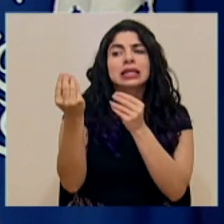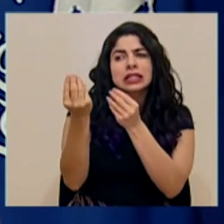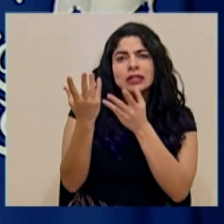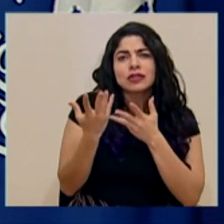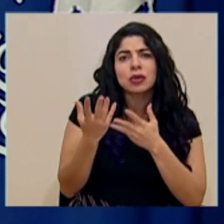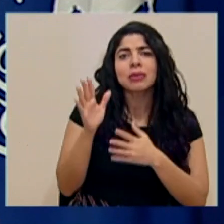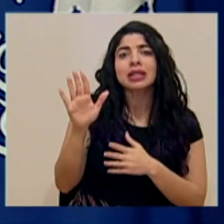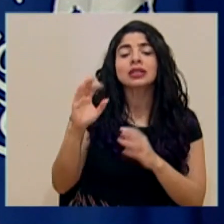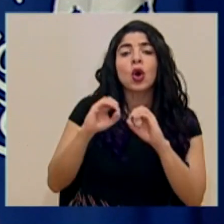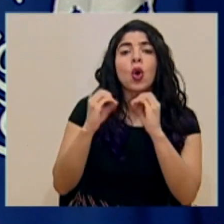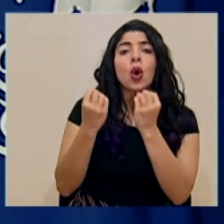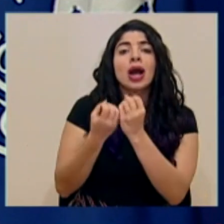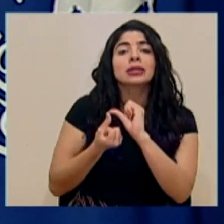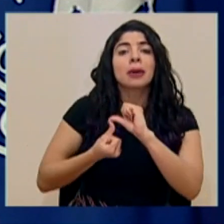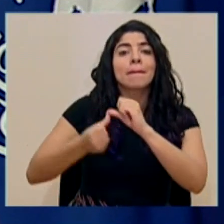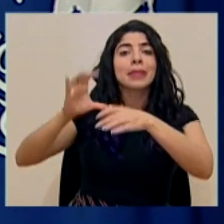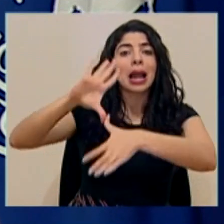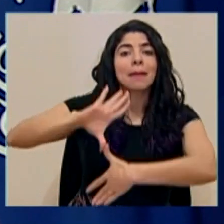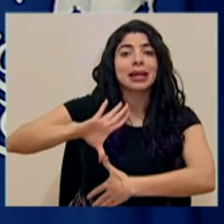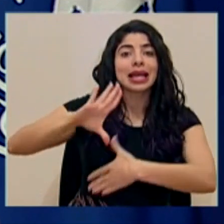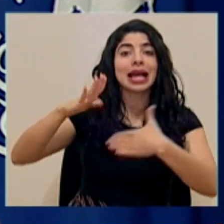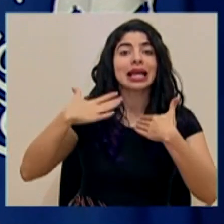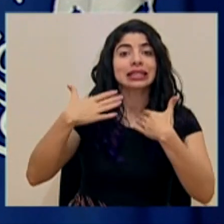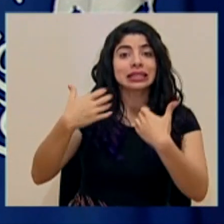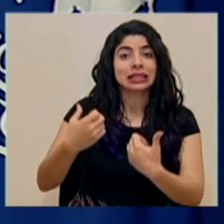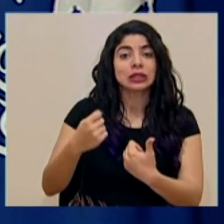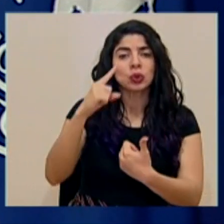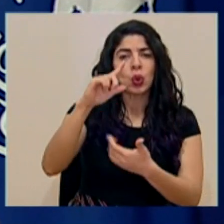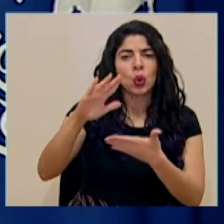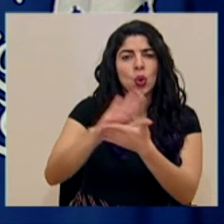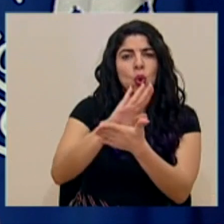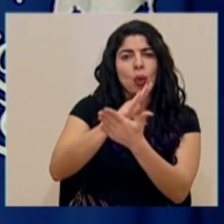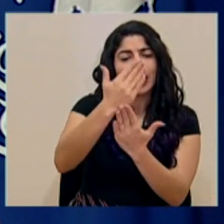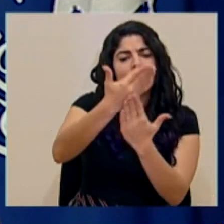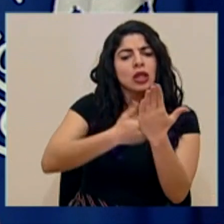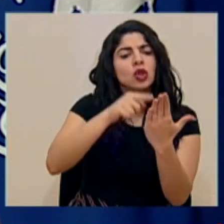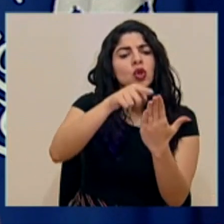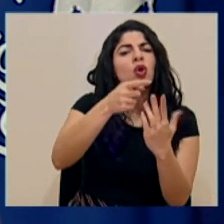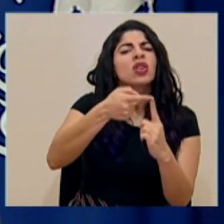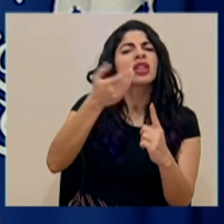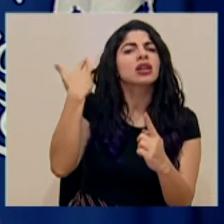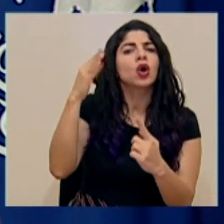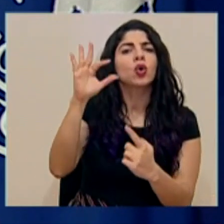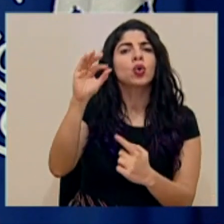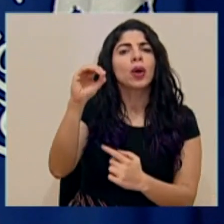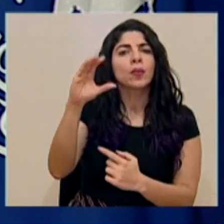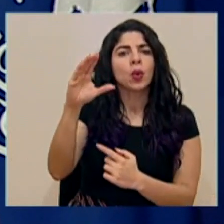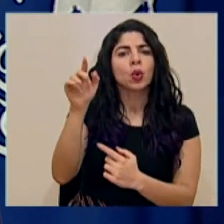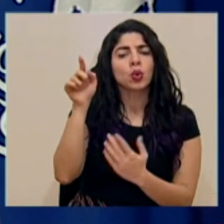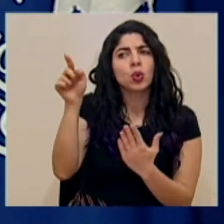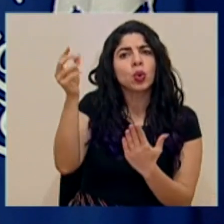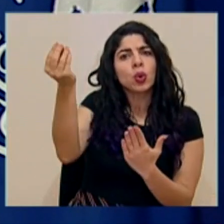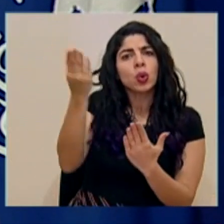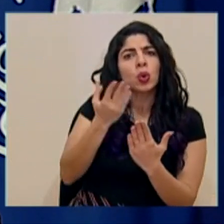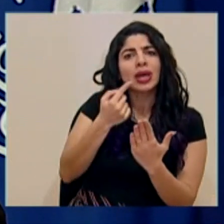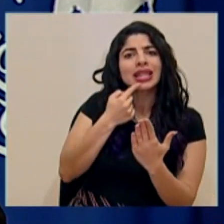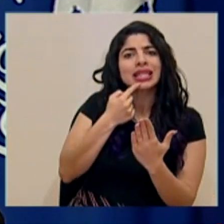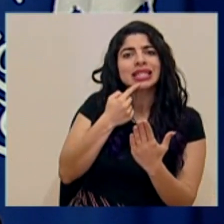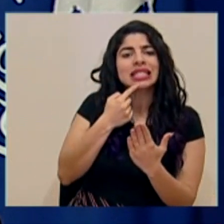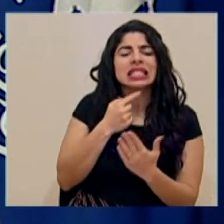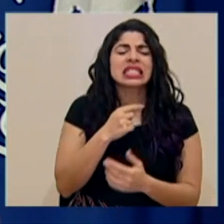la Organización Panamericana de la Salud, en un documento fechado el 9 de octubre, publicó que